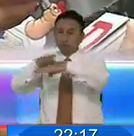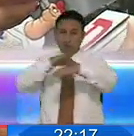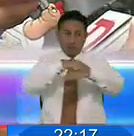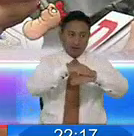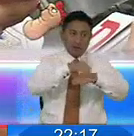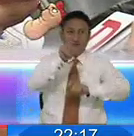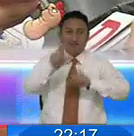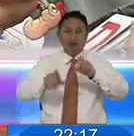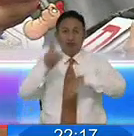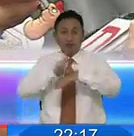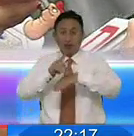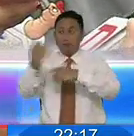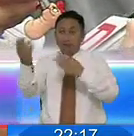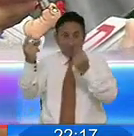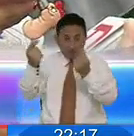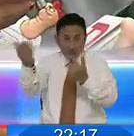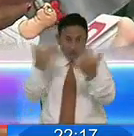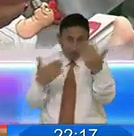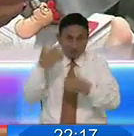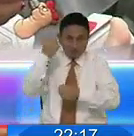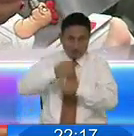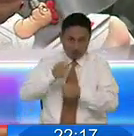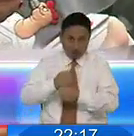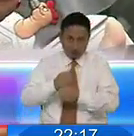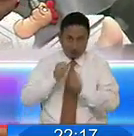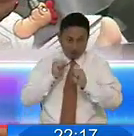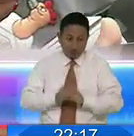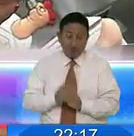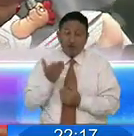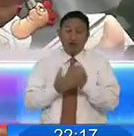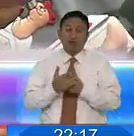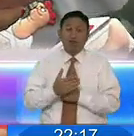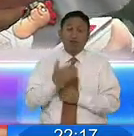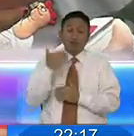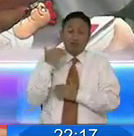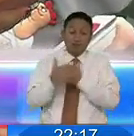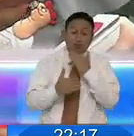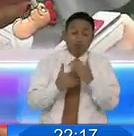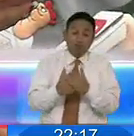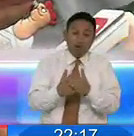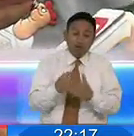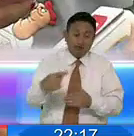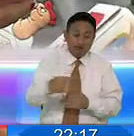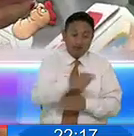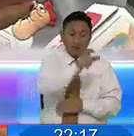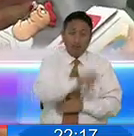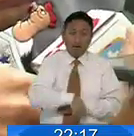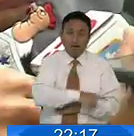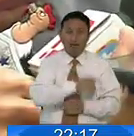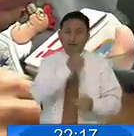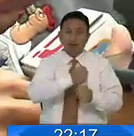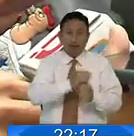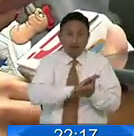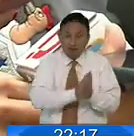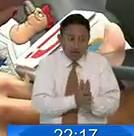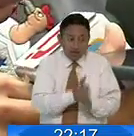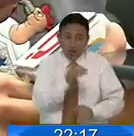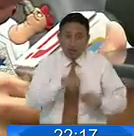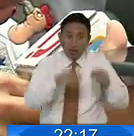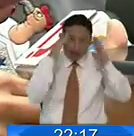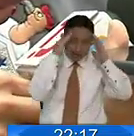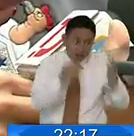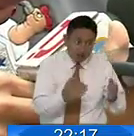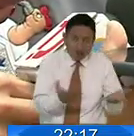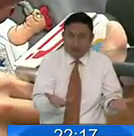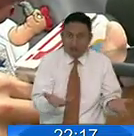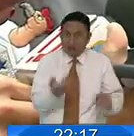para que se llenen las vacantes y que en ningún momento el fin de estos convenios signifique que haya lugares que se queden sin un especialista